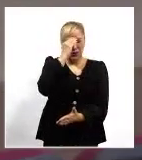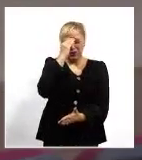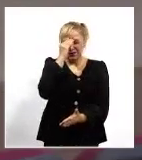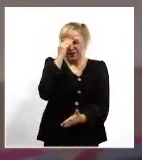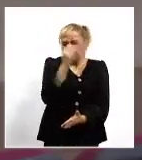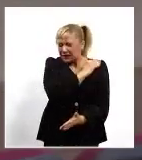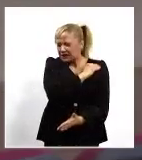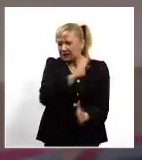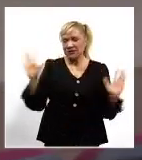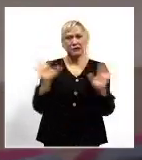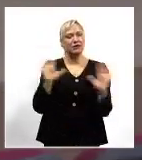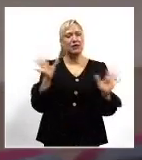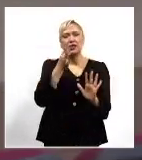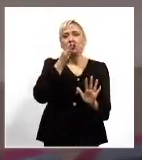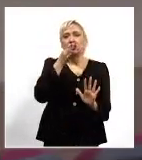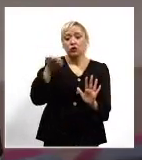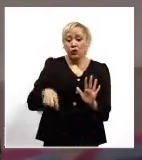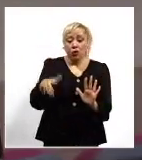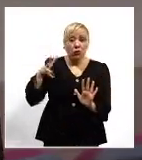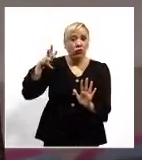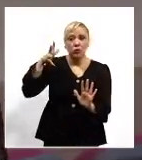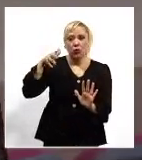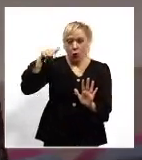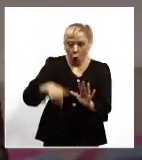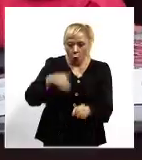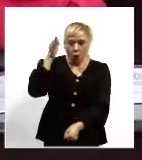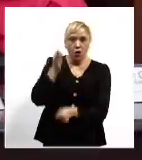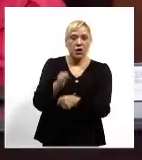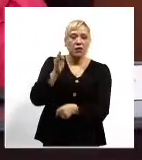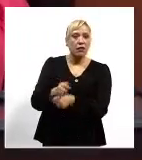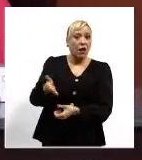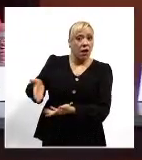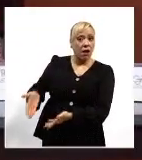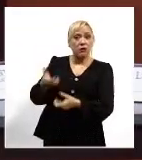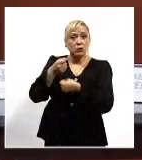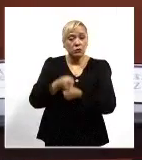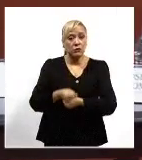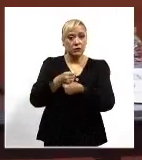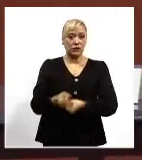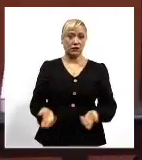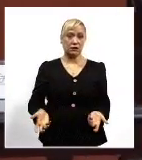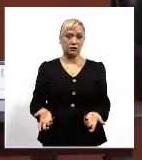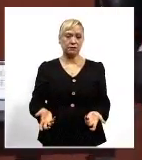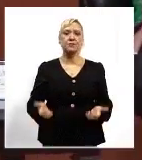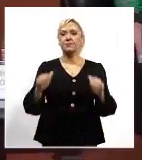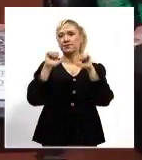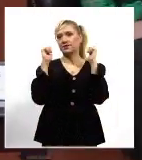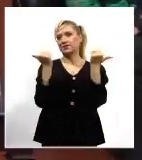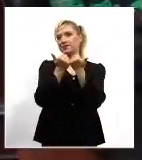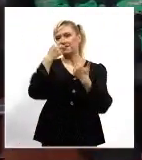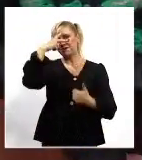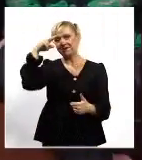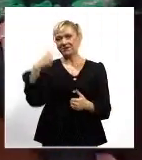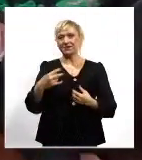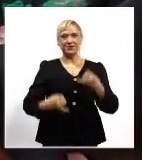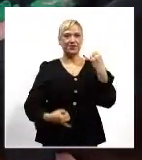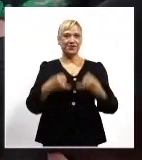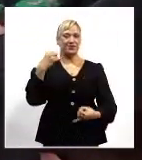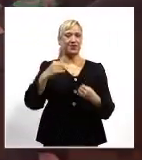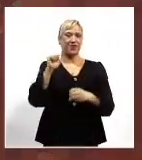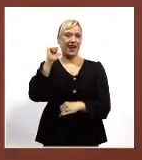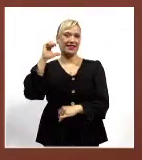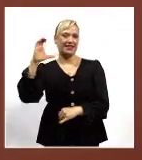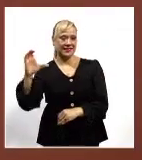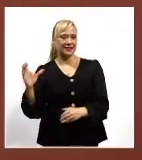porque nuestra niñez no es el futuro, sino el presente de nuestro país. El evento fue organizado por la Asociación Mexicana de Juzgadoras,